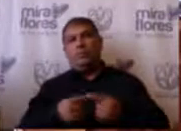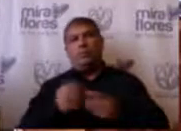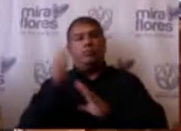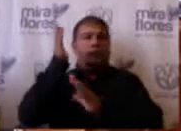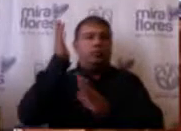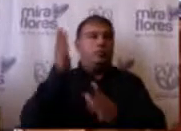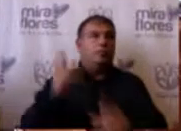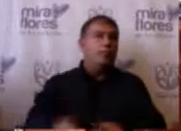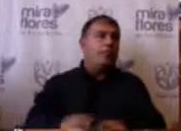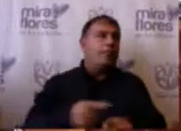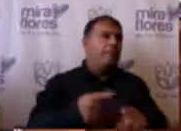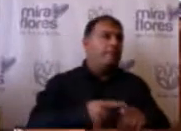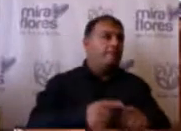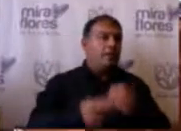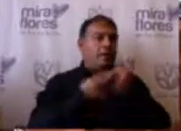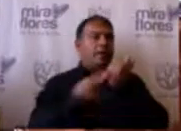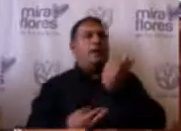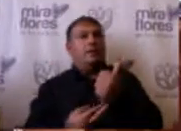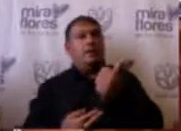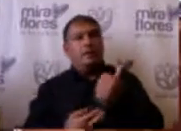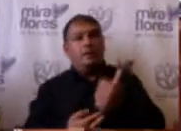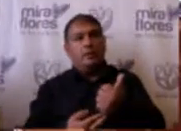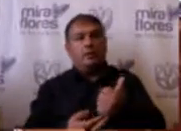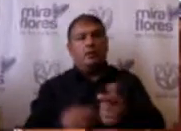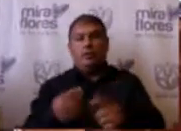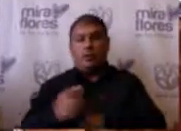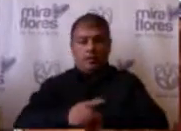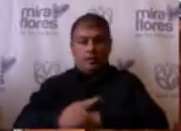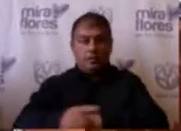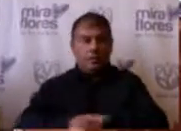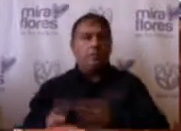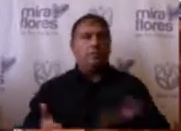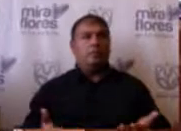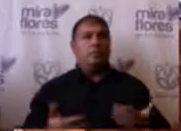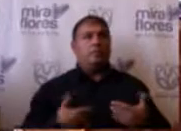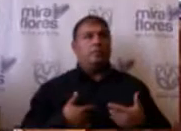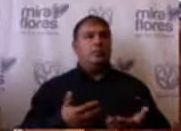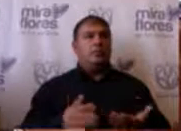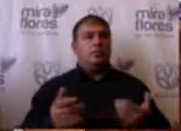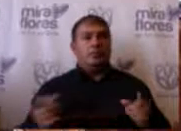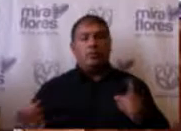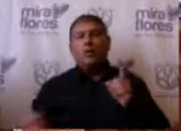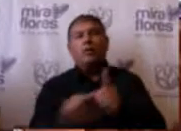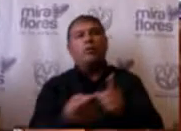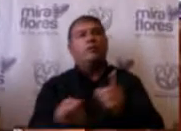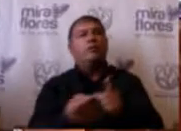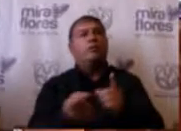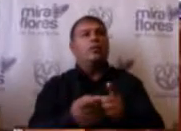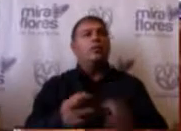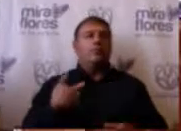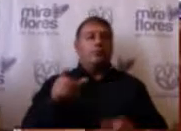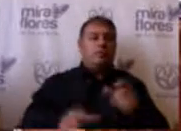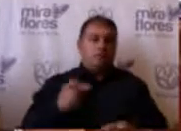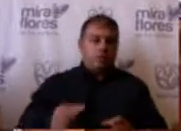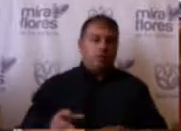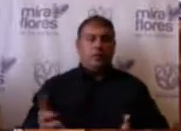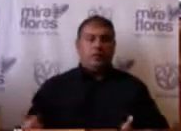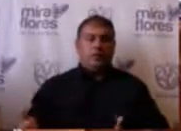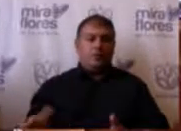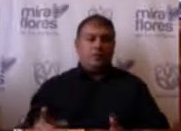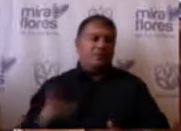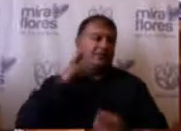ambas cosas de regidores del distrito no sería bien un encuentro con recicladores el día